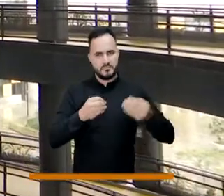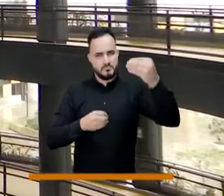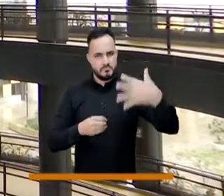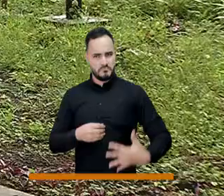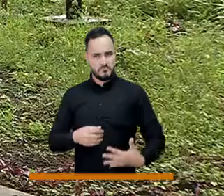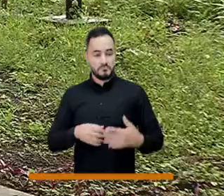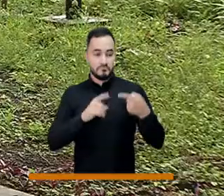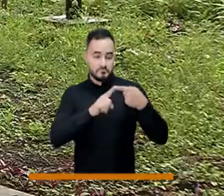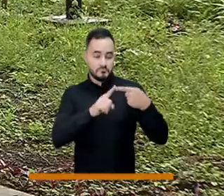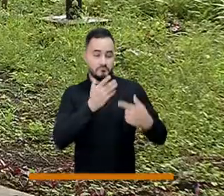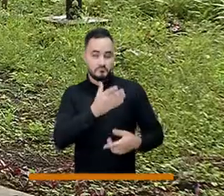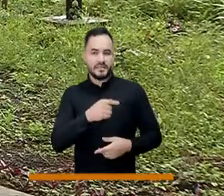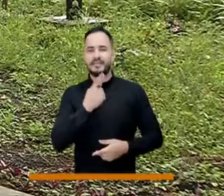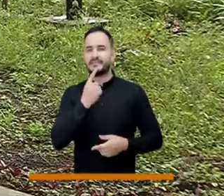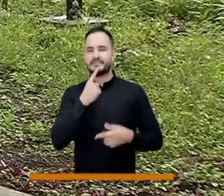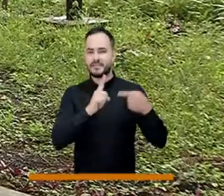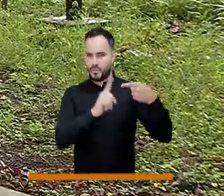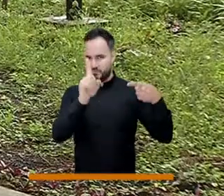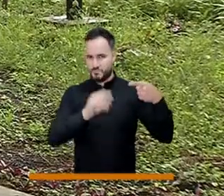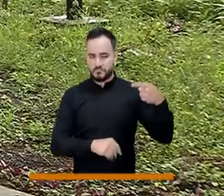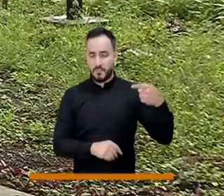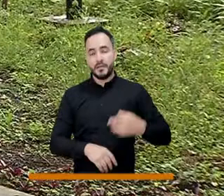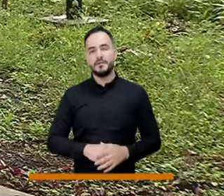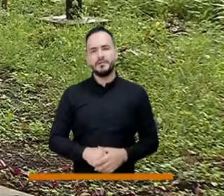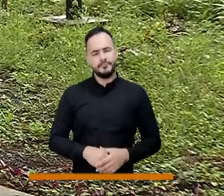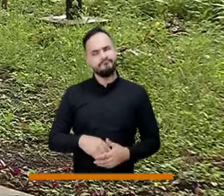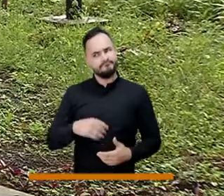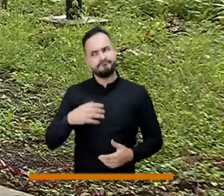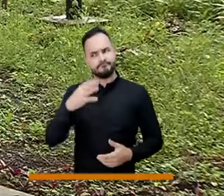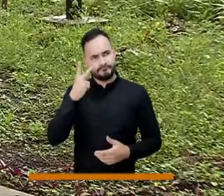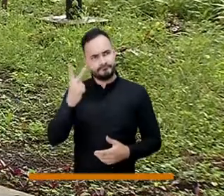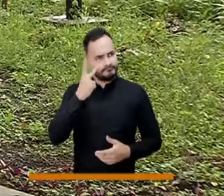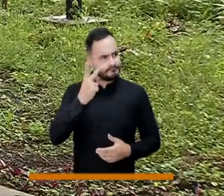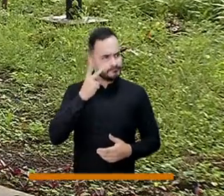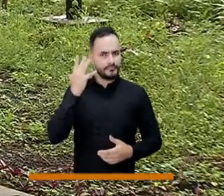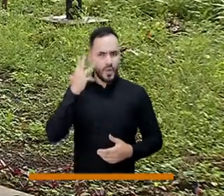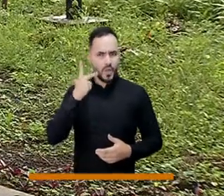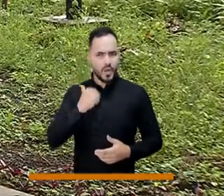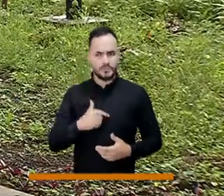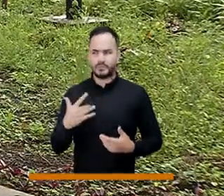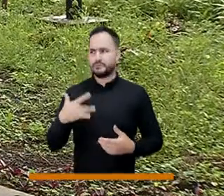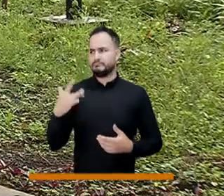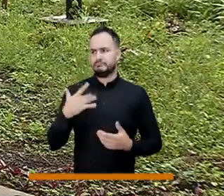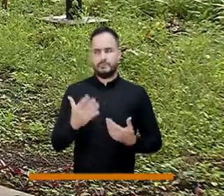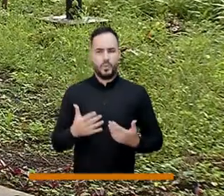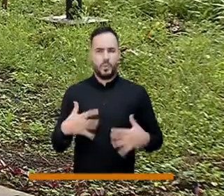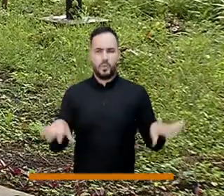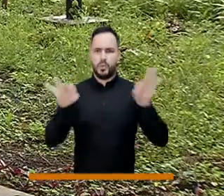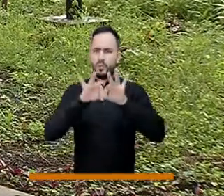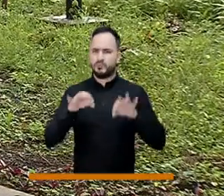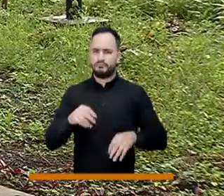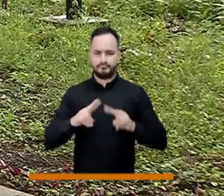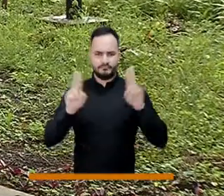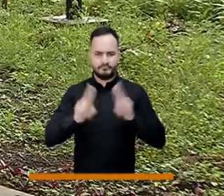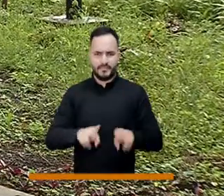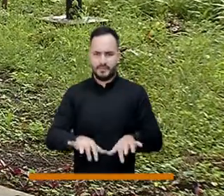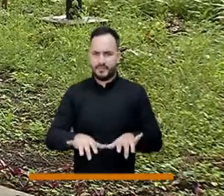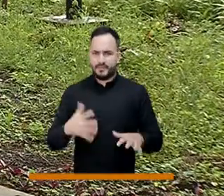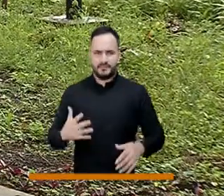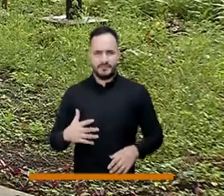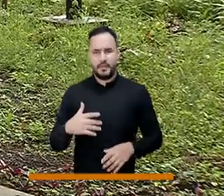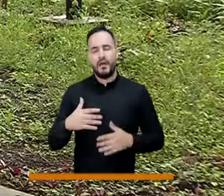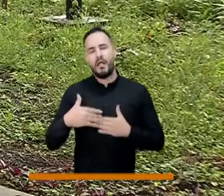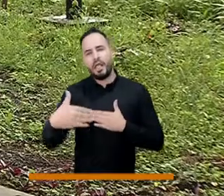unos comentarios, por ejemplo, @IsabelNozuleta. Cada día es más importante la Internet, pues con este servicio se